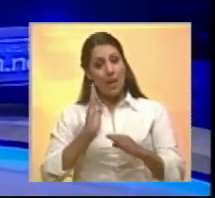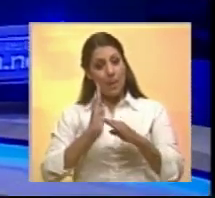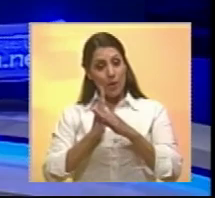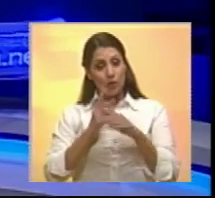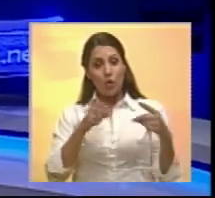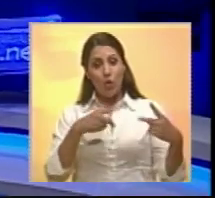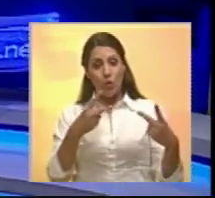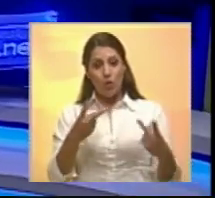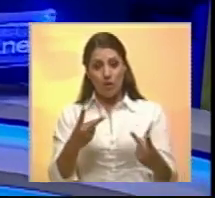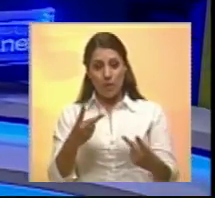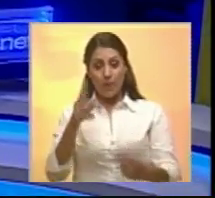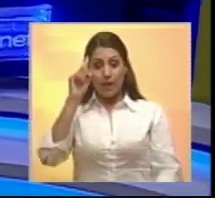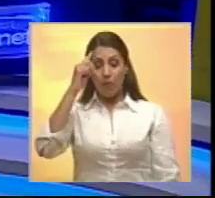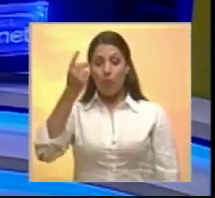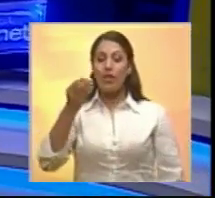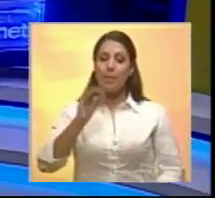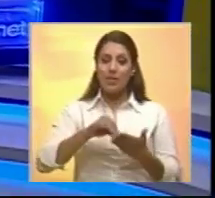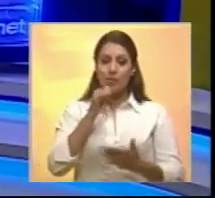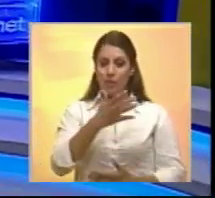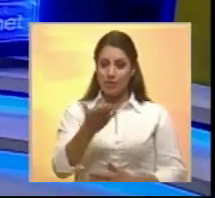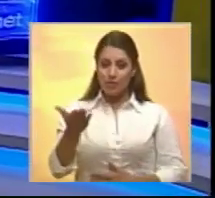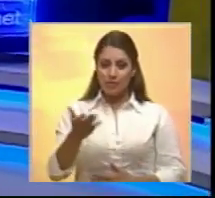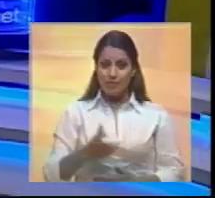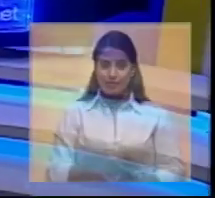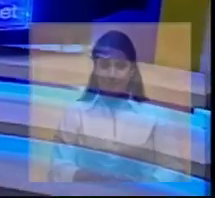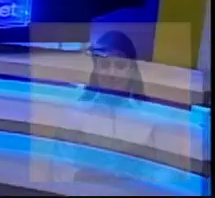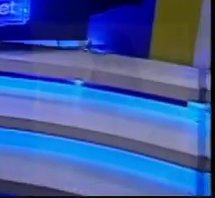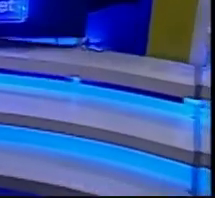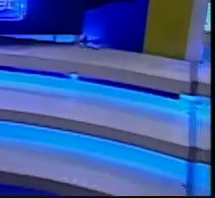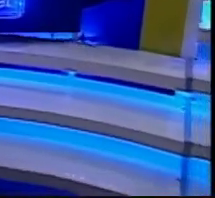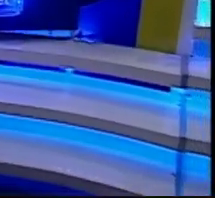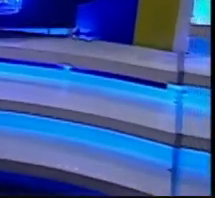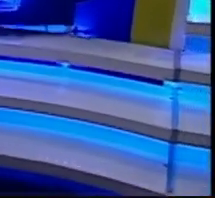Hacemos una nueva pausa. Recuerden, venimos con más información. Ya volvemos.